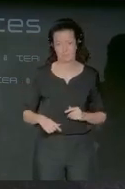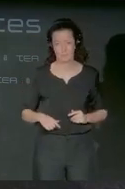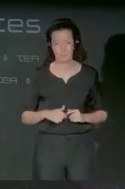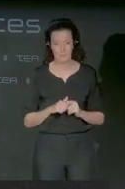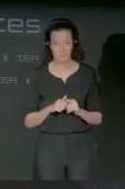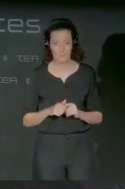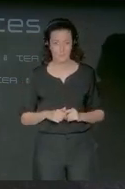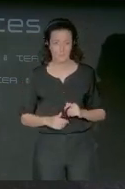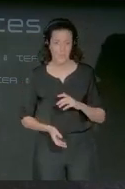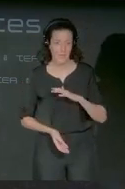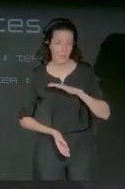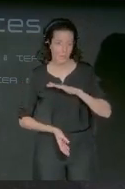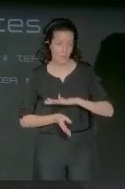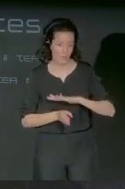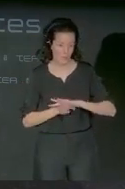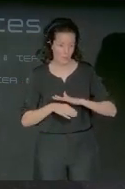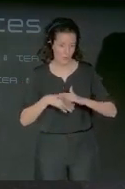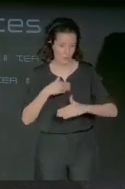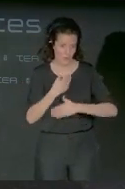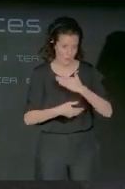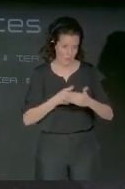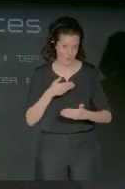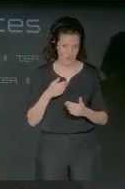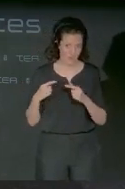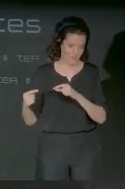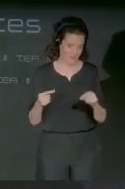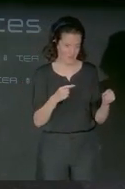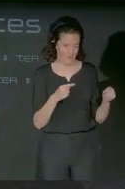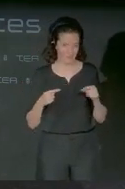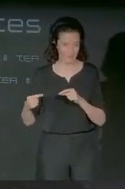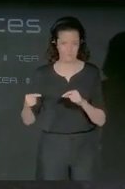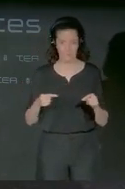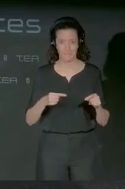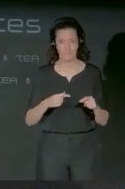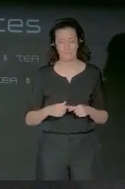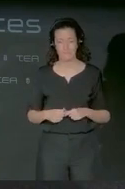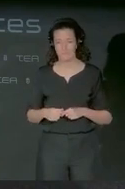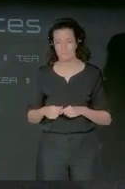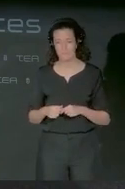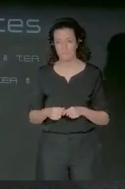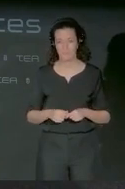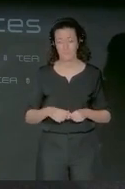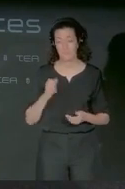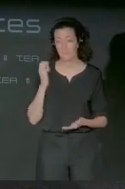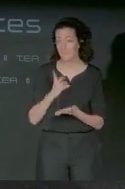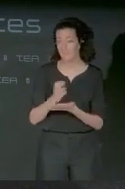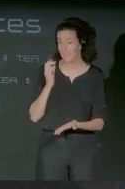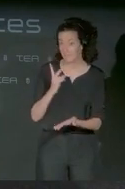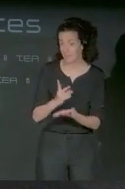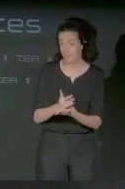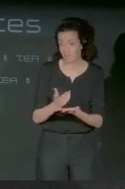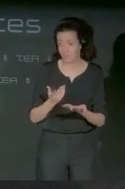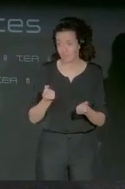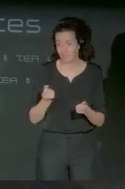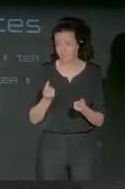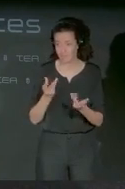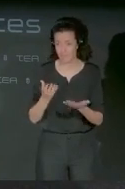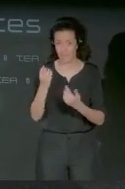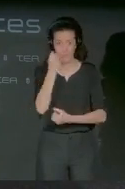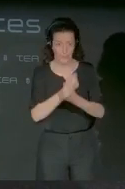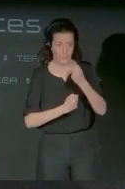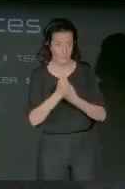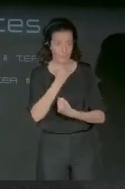Y sigo con el debate que nos ocupa hoy. Desafíos muchos, como estamos viendo, económicos, más de industria,